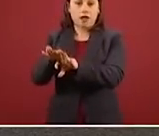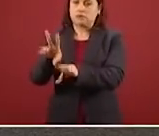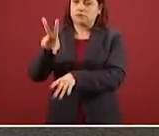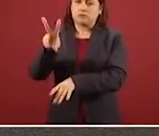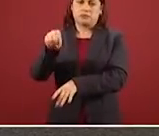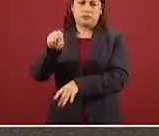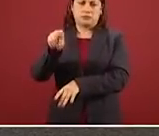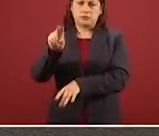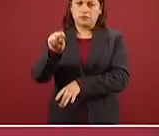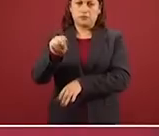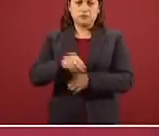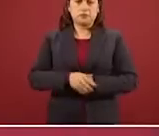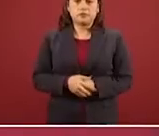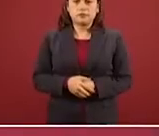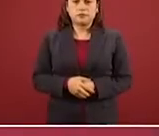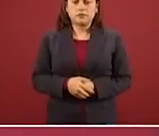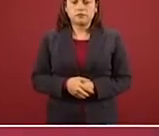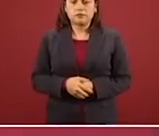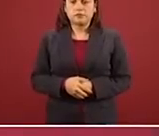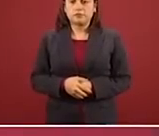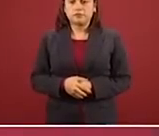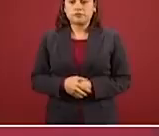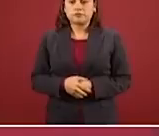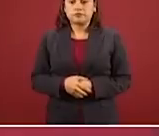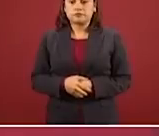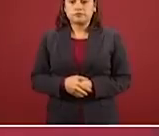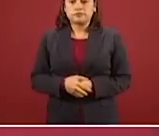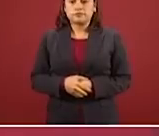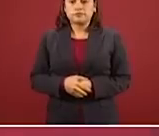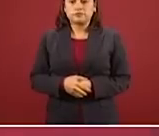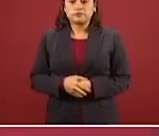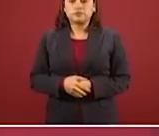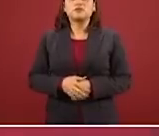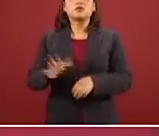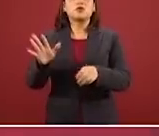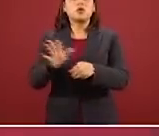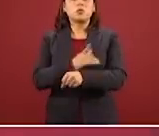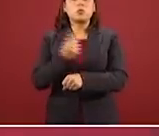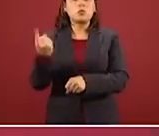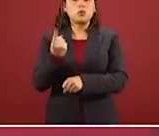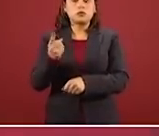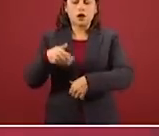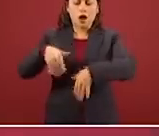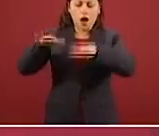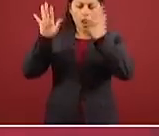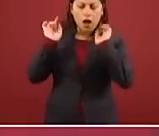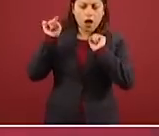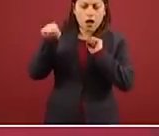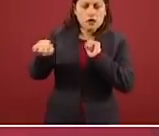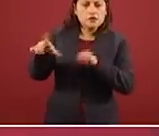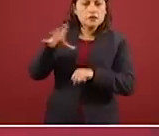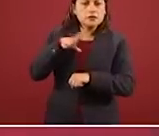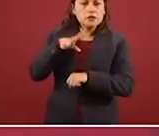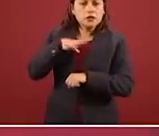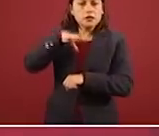porque si son trabajadas las minas